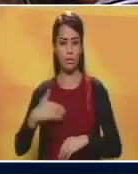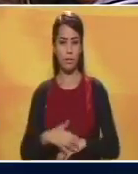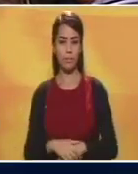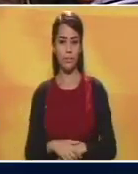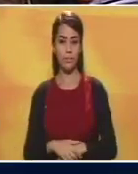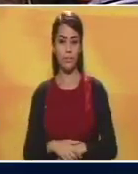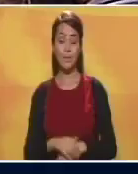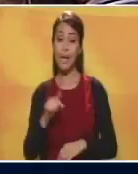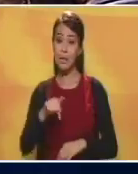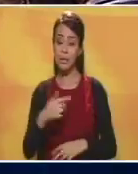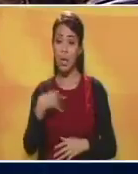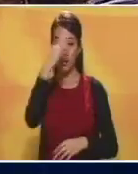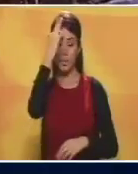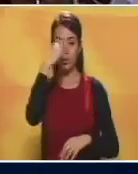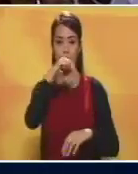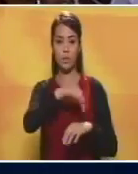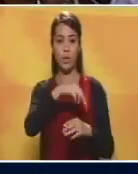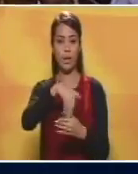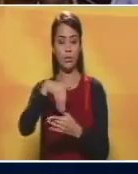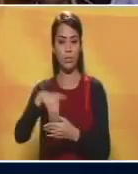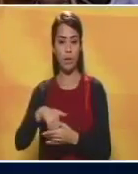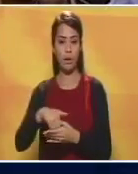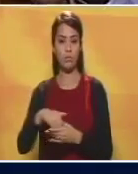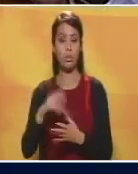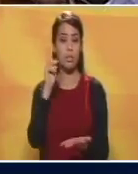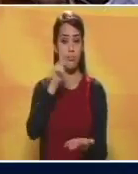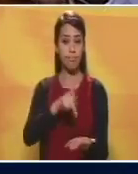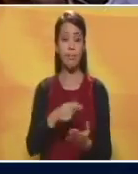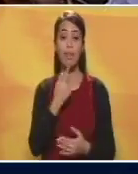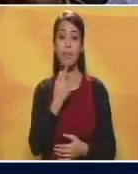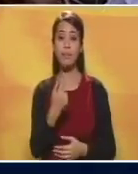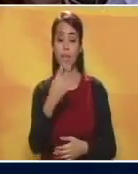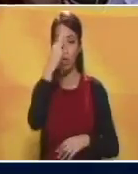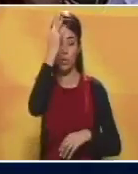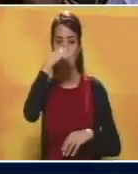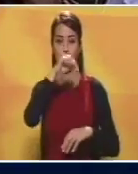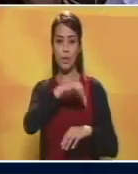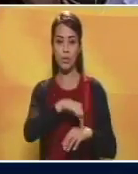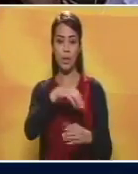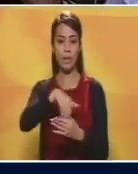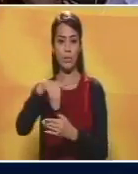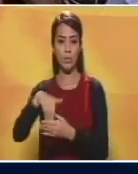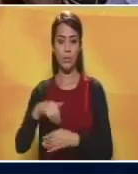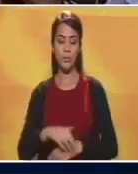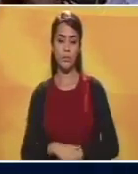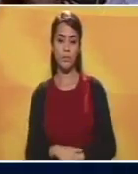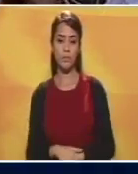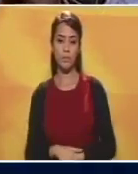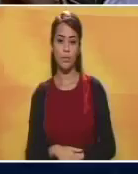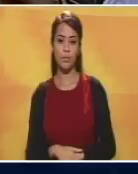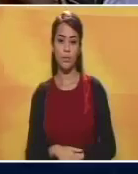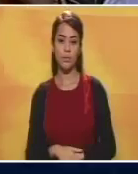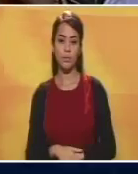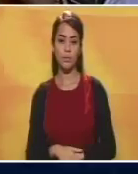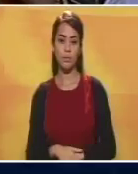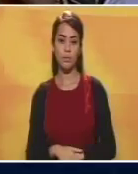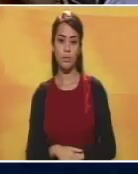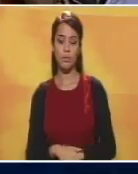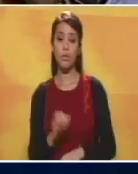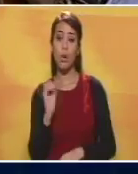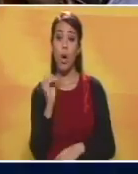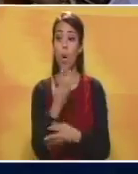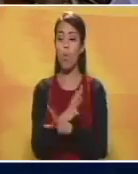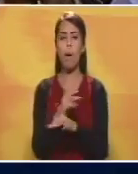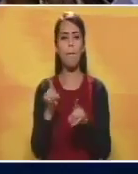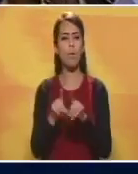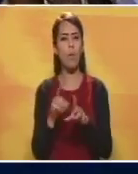en el ente rector electoral. Y hemos venido aquí a decirle al Consejo Nacional Electoral, o jugamos como